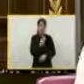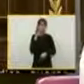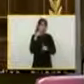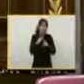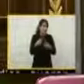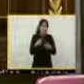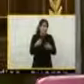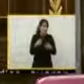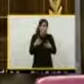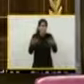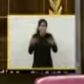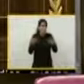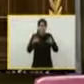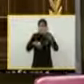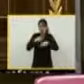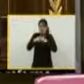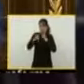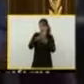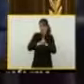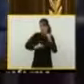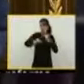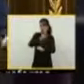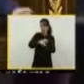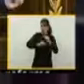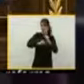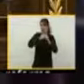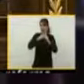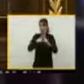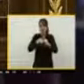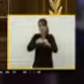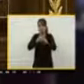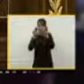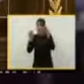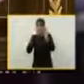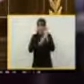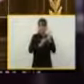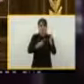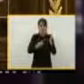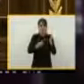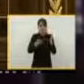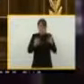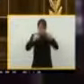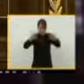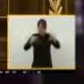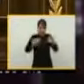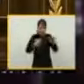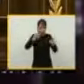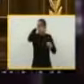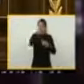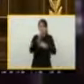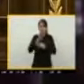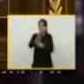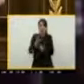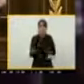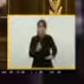efectivamente, tú puedes prometer algo que no estás en condiciones de cumplir en ningún caso, aunque se llegue a un acuerdo. Yo creo que una mala lógica